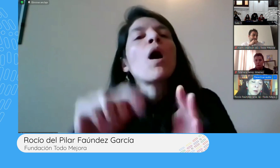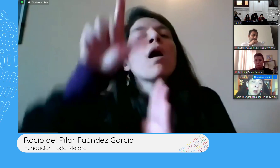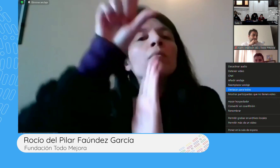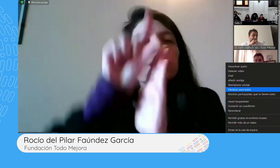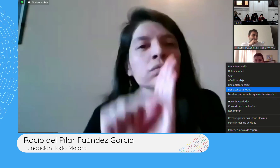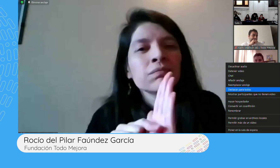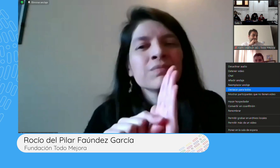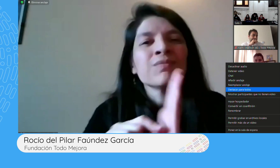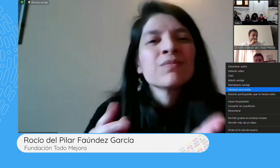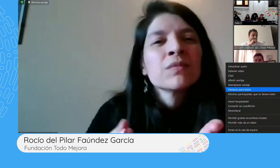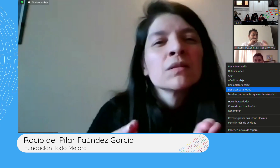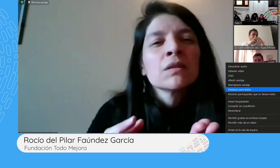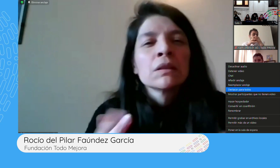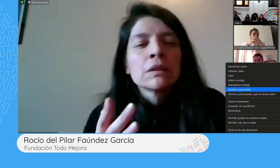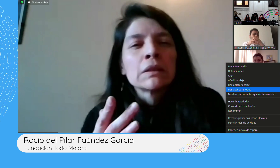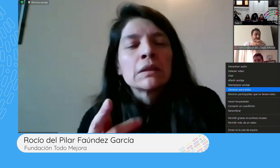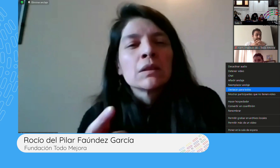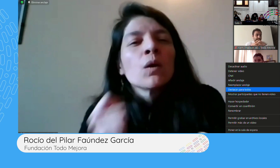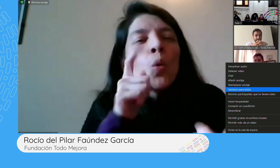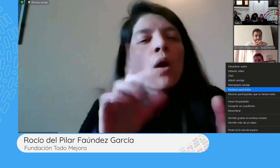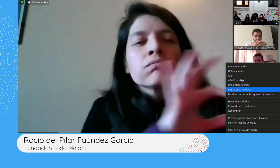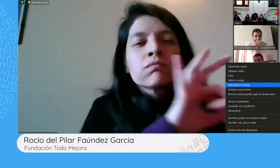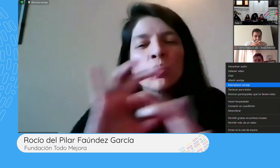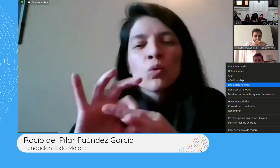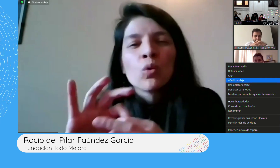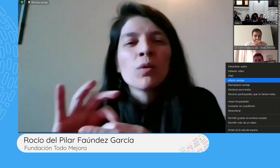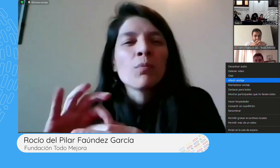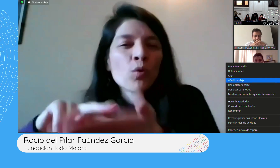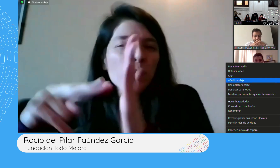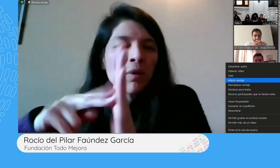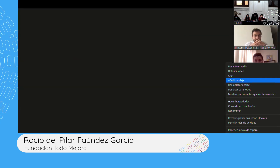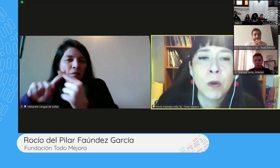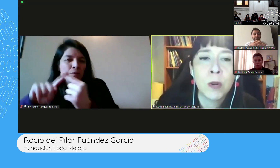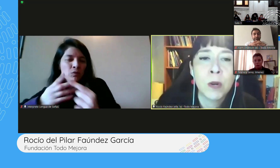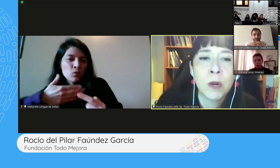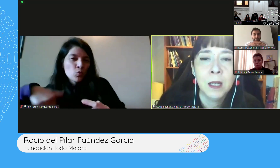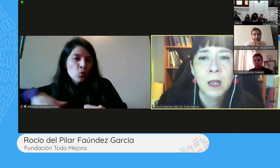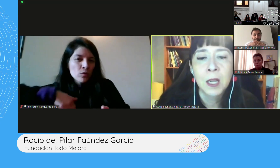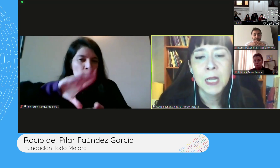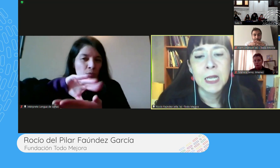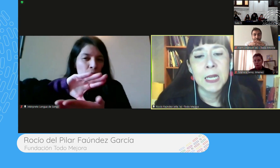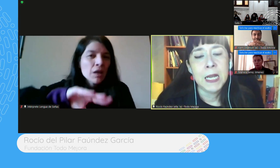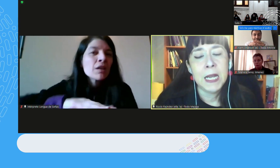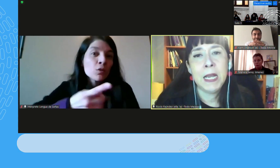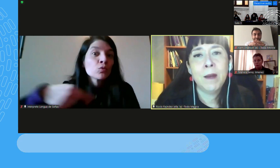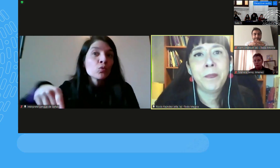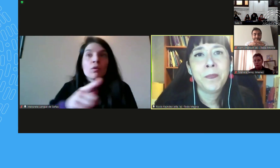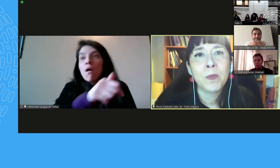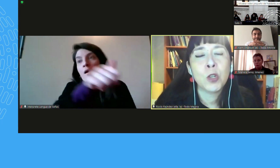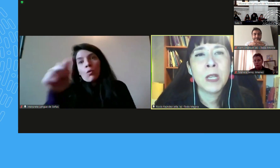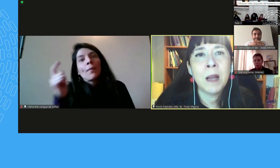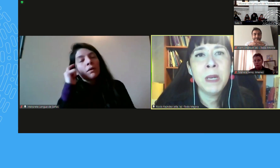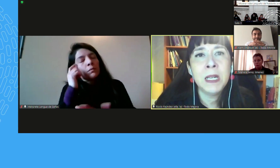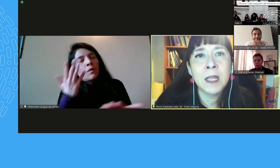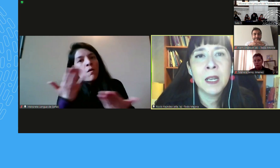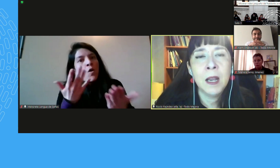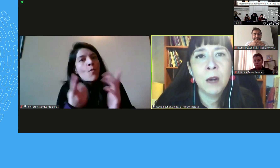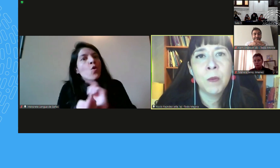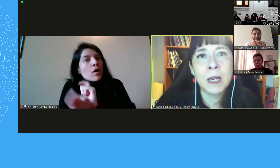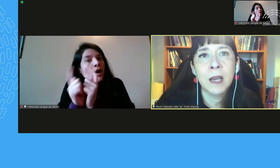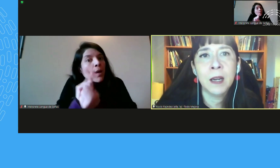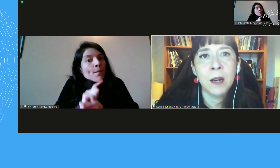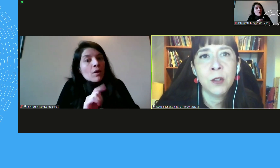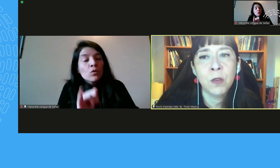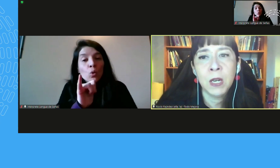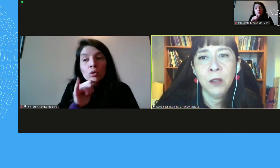que tenemos actualmente en nuestro país, que son una situación que deberíamos estar todos pensando cómo revertir. No sé, Camil, si tienes algo